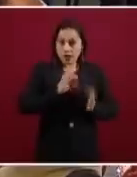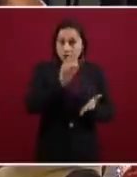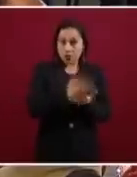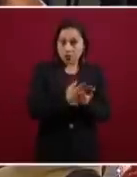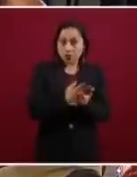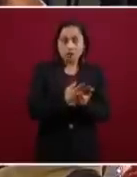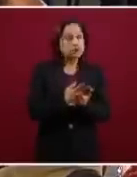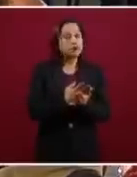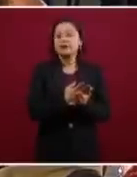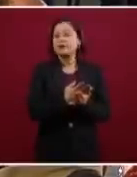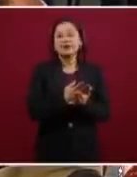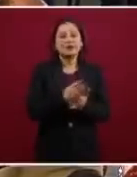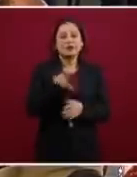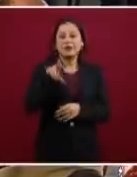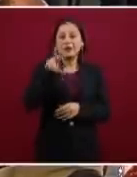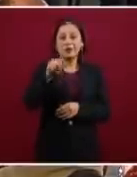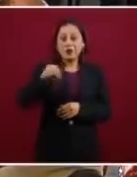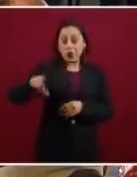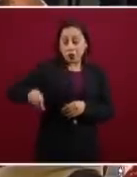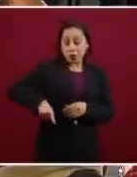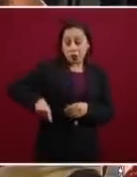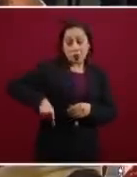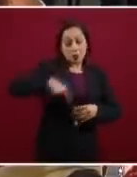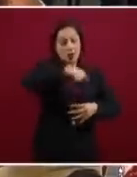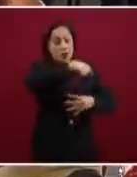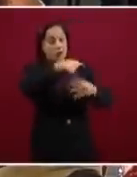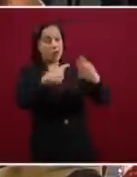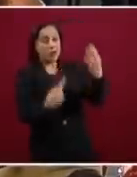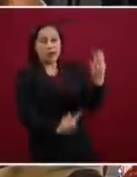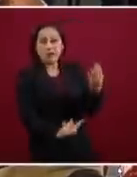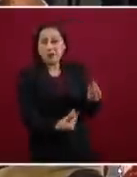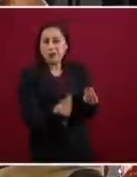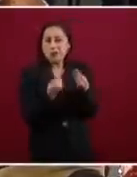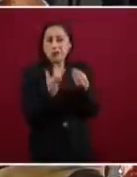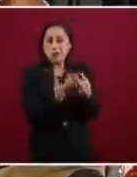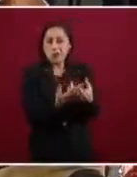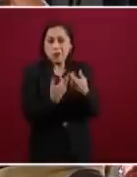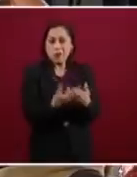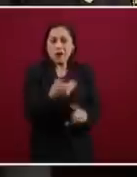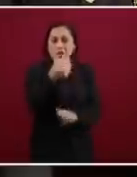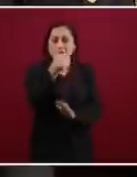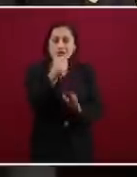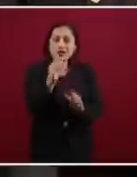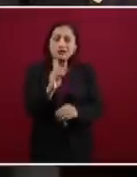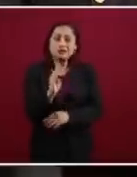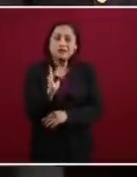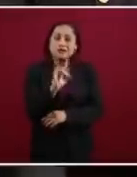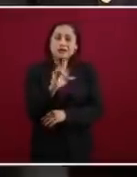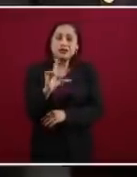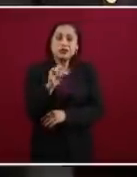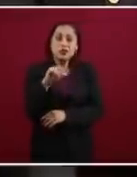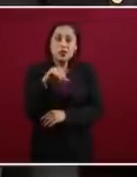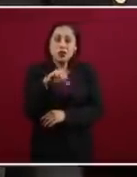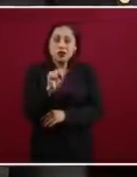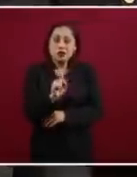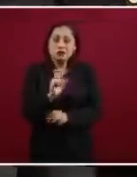el gobierno maneja 6 billones de pesos del presupuesto anual